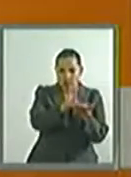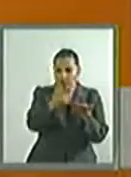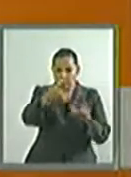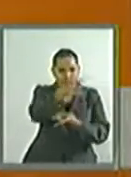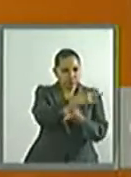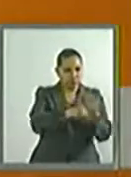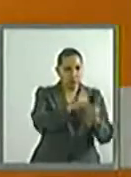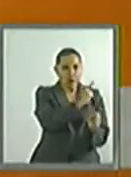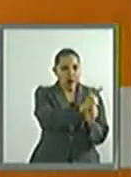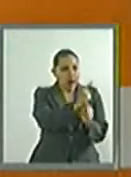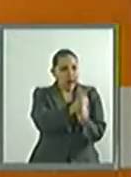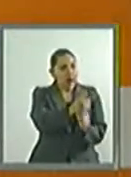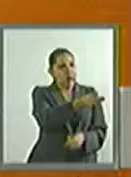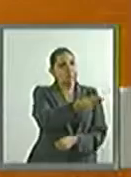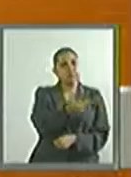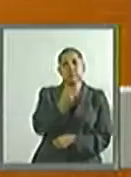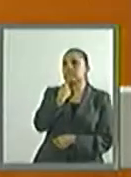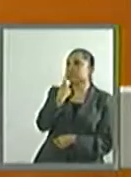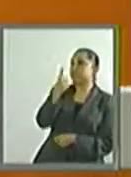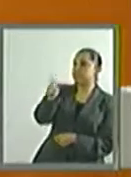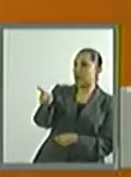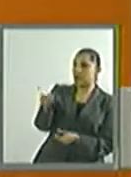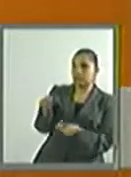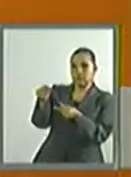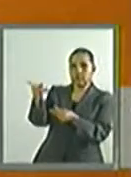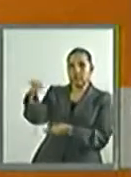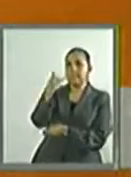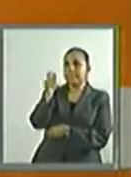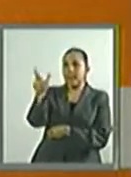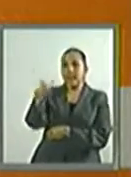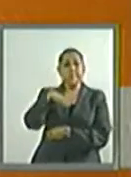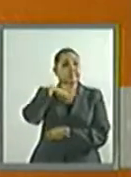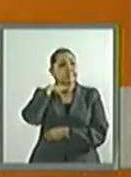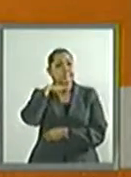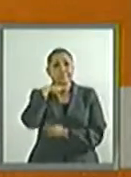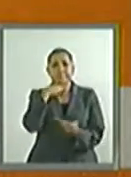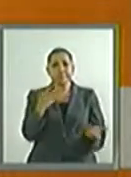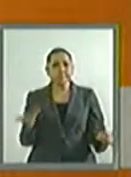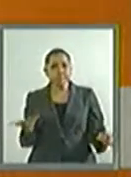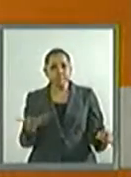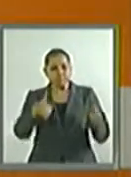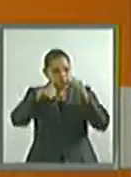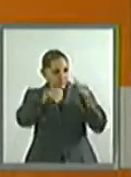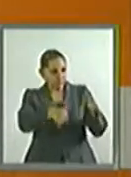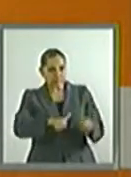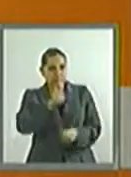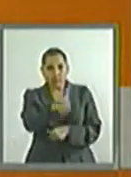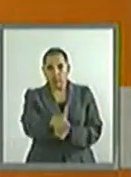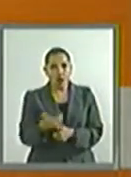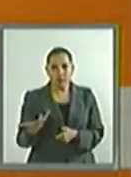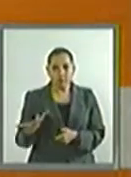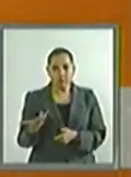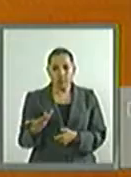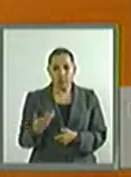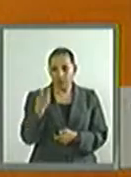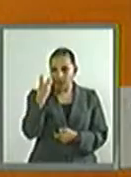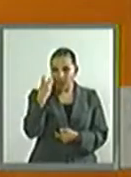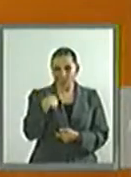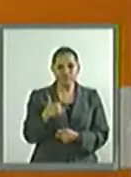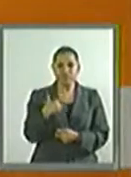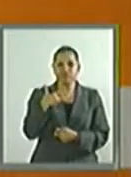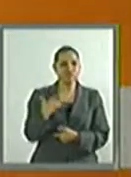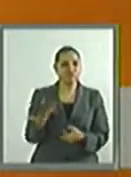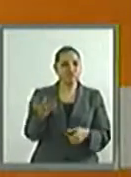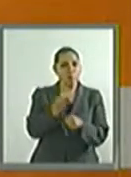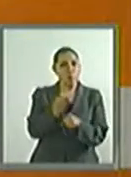denuncias y la PGR no hace nada? Esto a mí me lleva a concluir que vivimos una